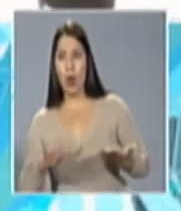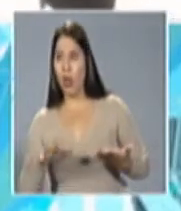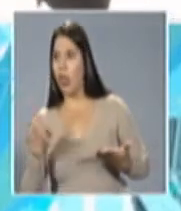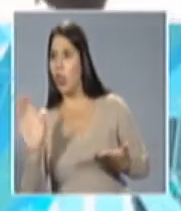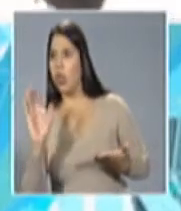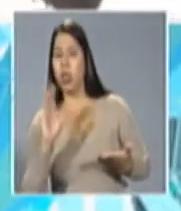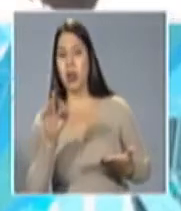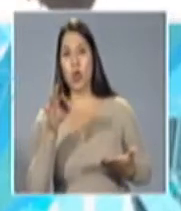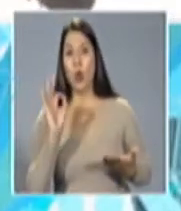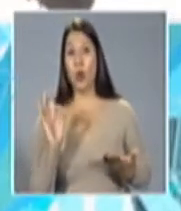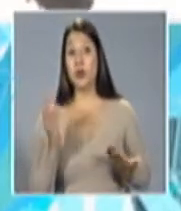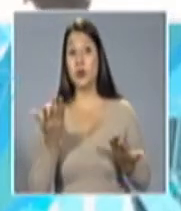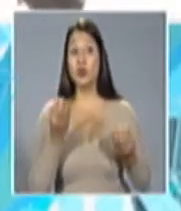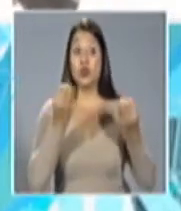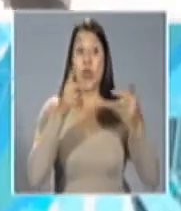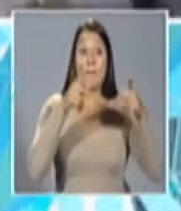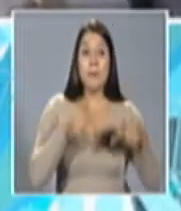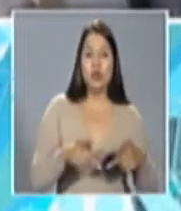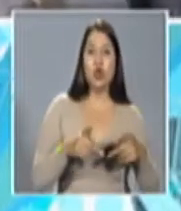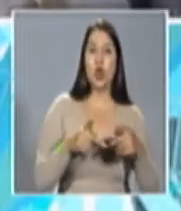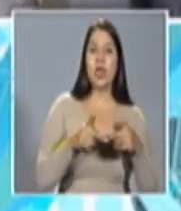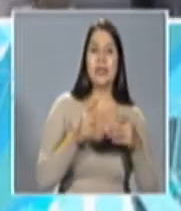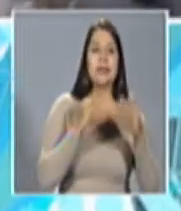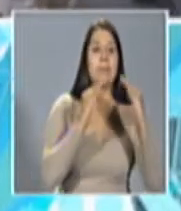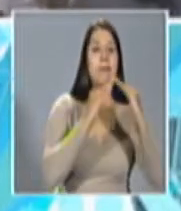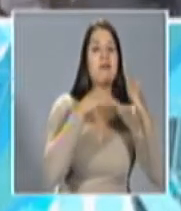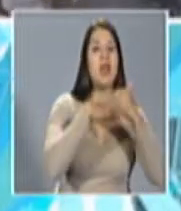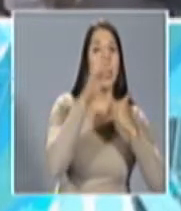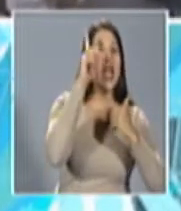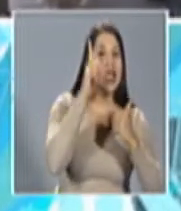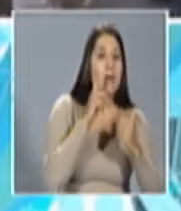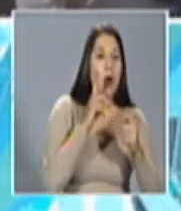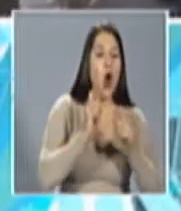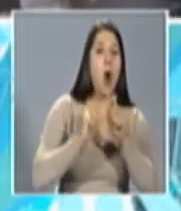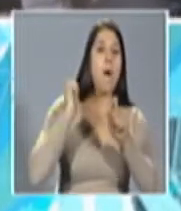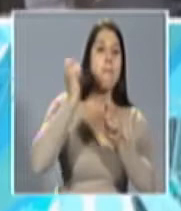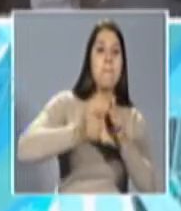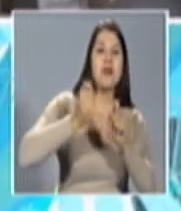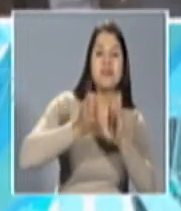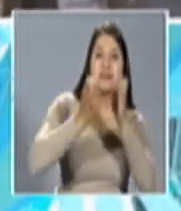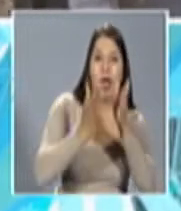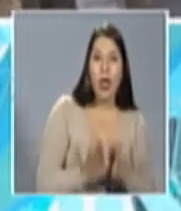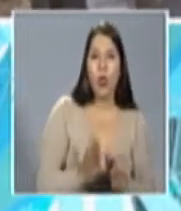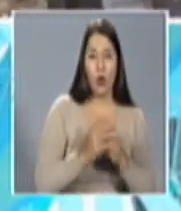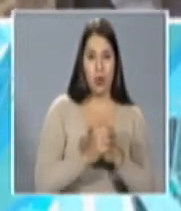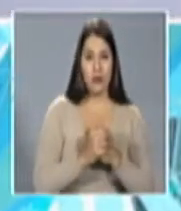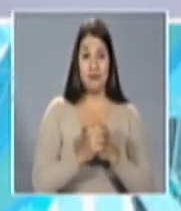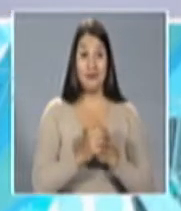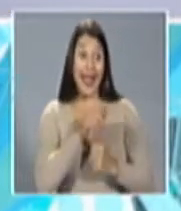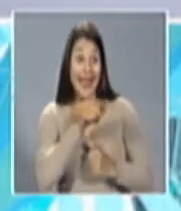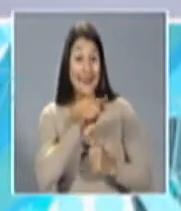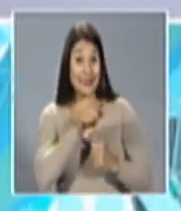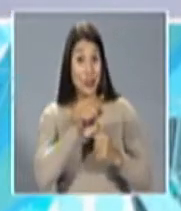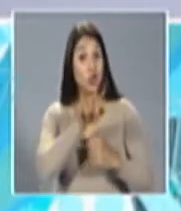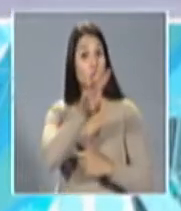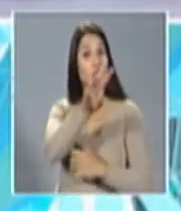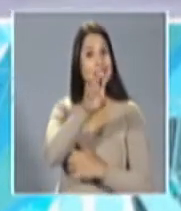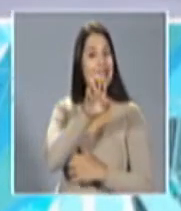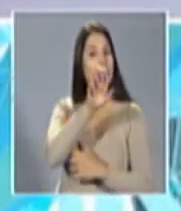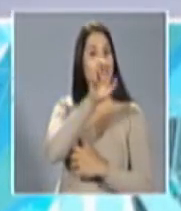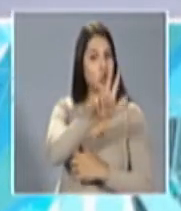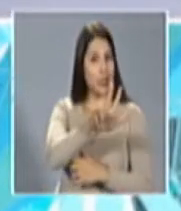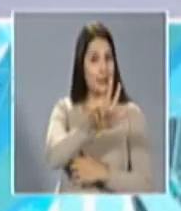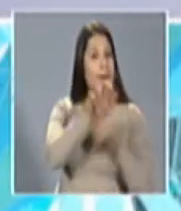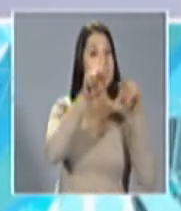Entonces, ahí donde yo podría decir o especular que en realidad esta cifra de 603 es porque aparecieron los cadáveres, pero hay una cifra de 100 homicidios,